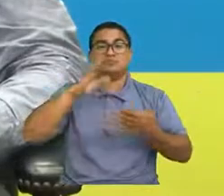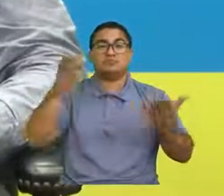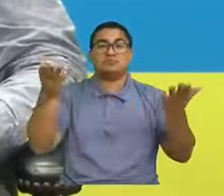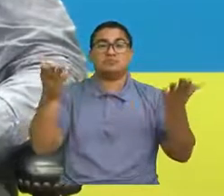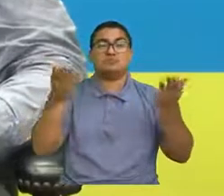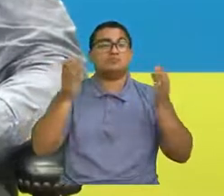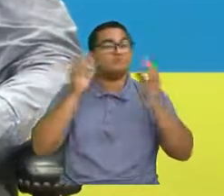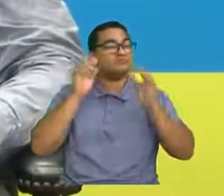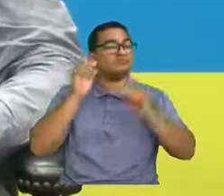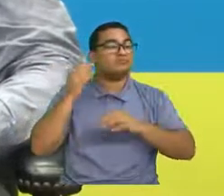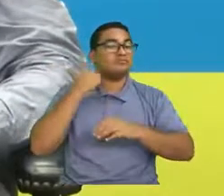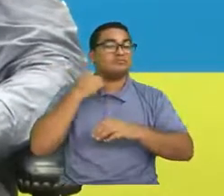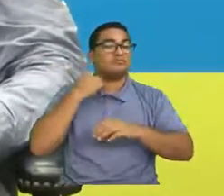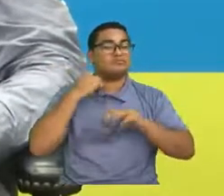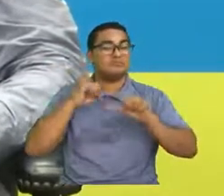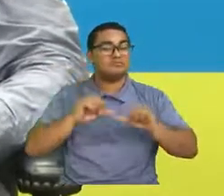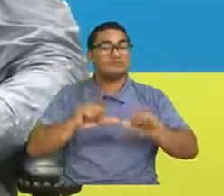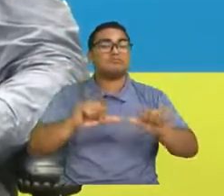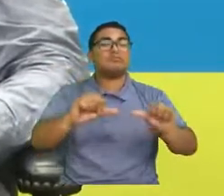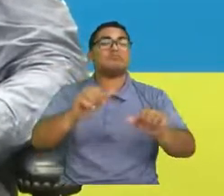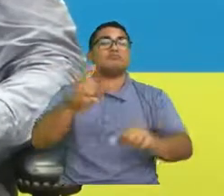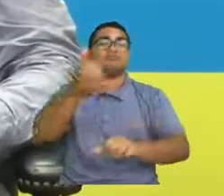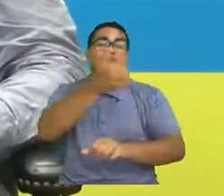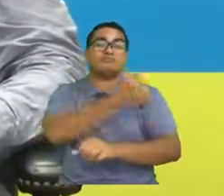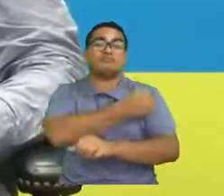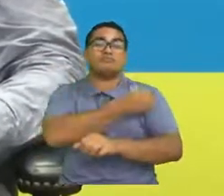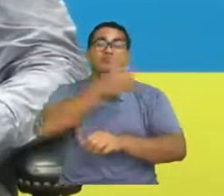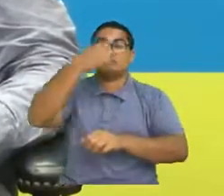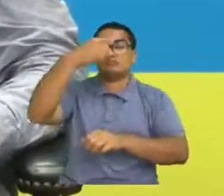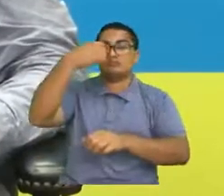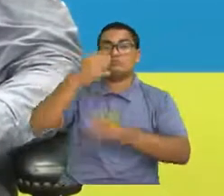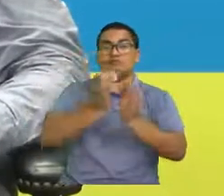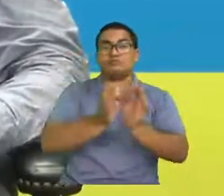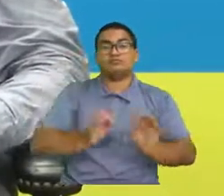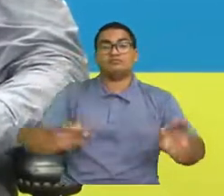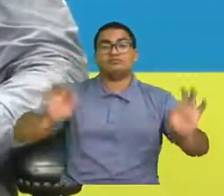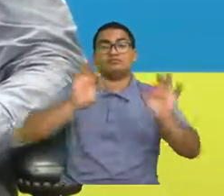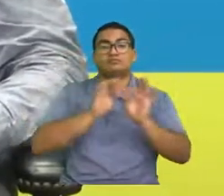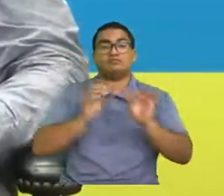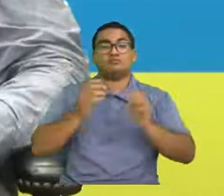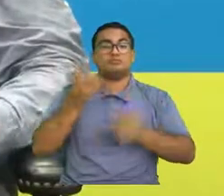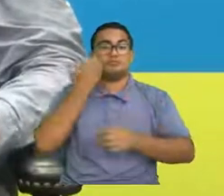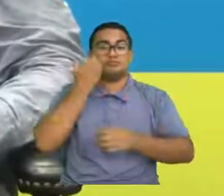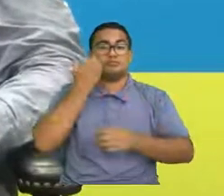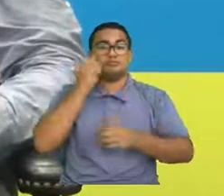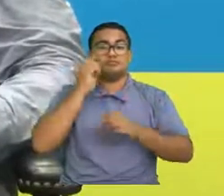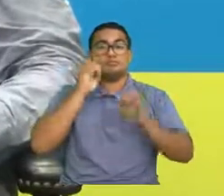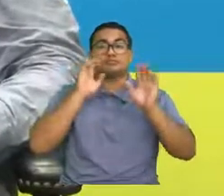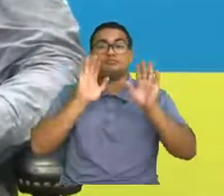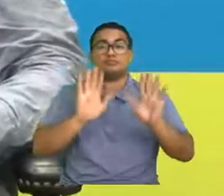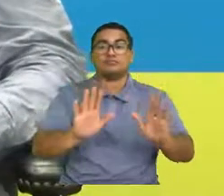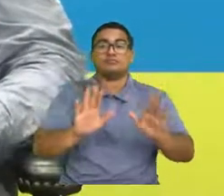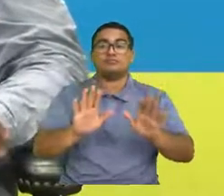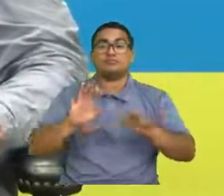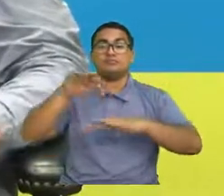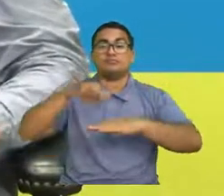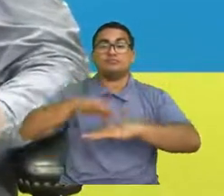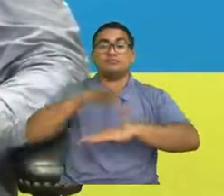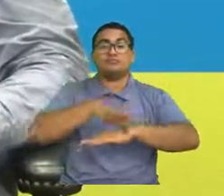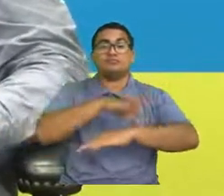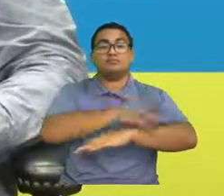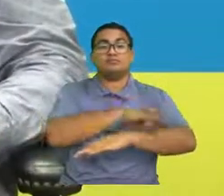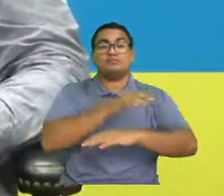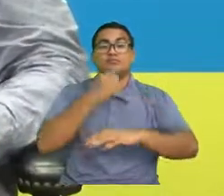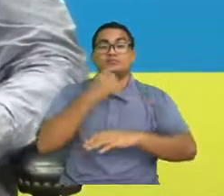seguir aplicando el esquema de vacunación como un sistema para la prevención de las enfermedades. La compañera decía que Nicaragua en todo momento lo ha